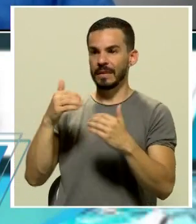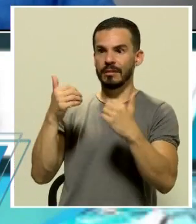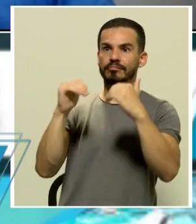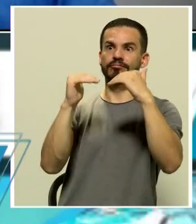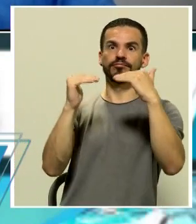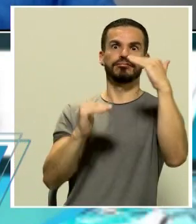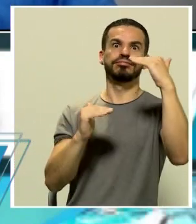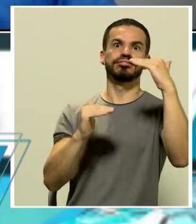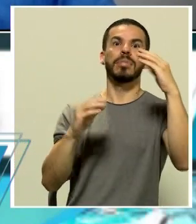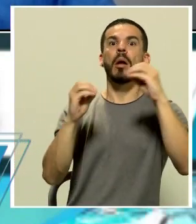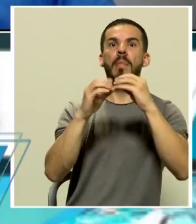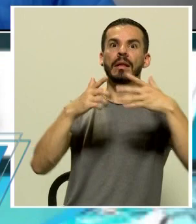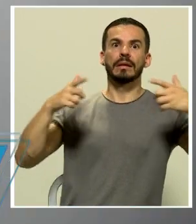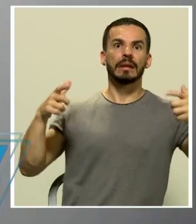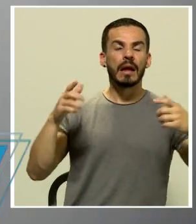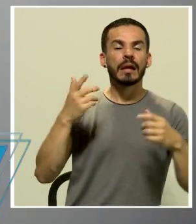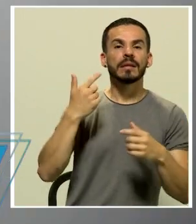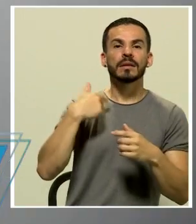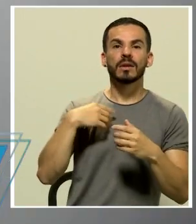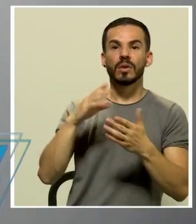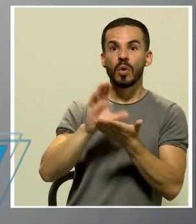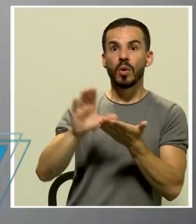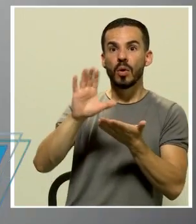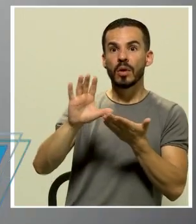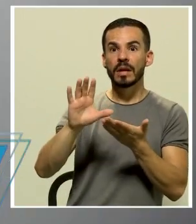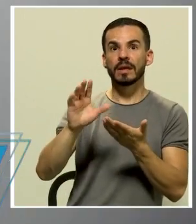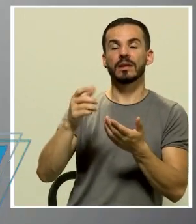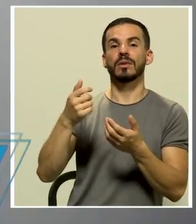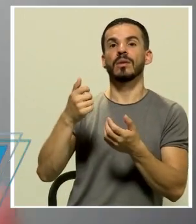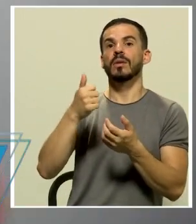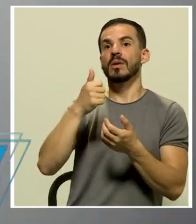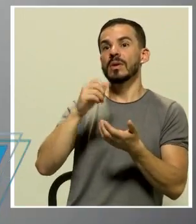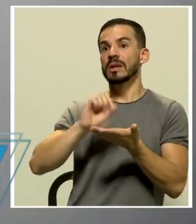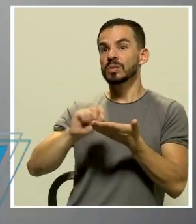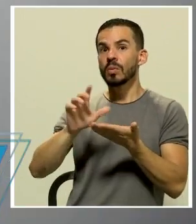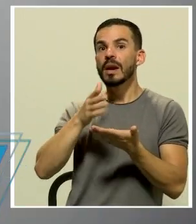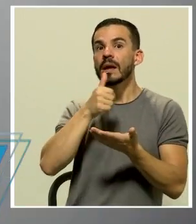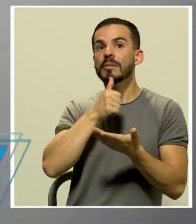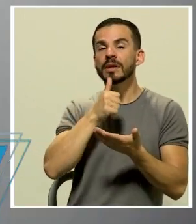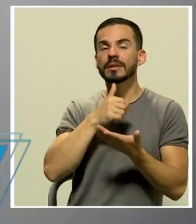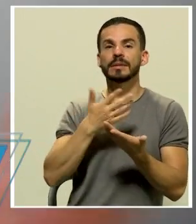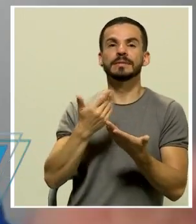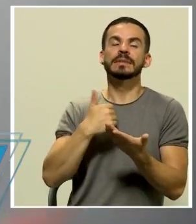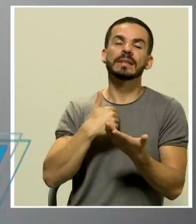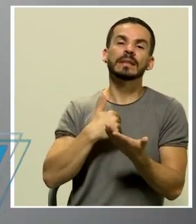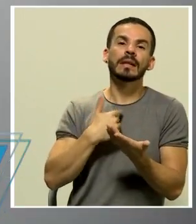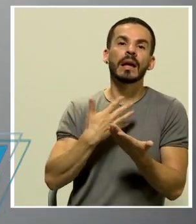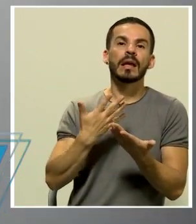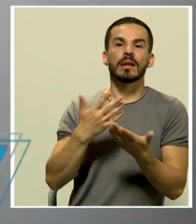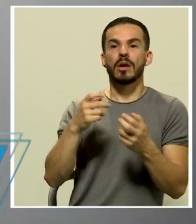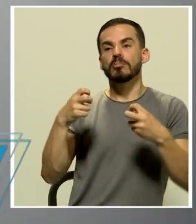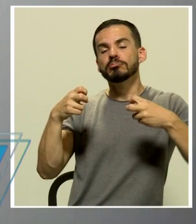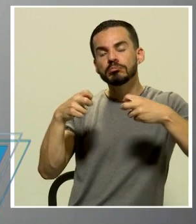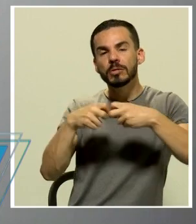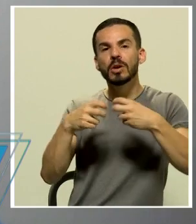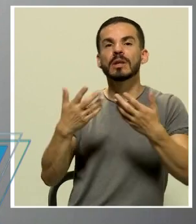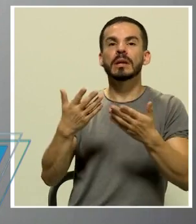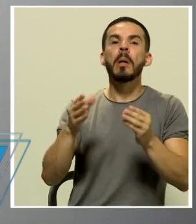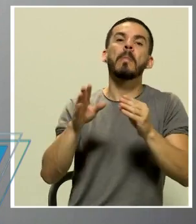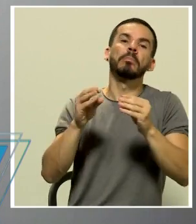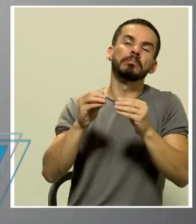grande, ¿verdad? Los niños de los colegios y escuelas privadas tienen tienen una conexión